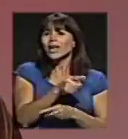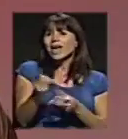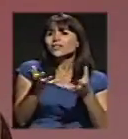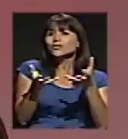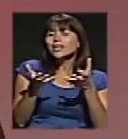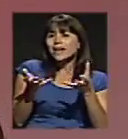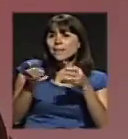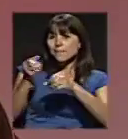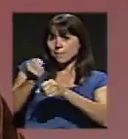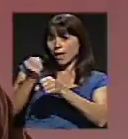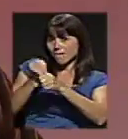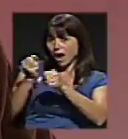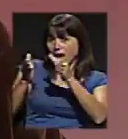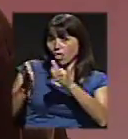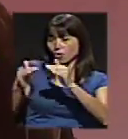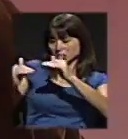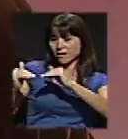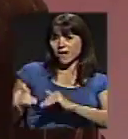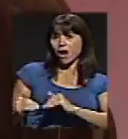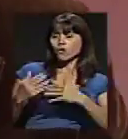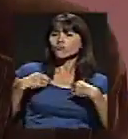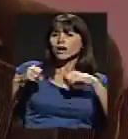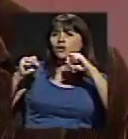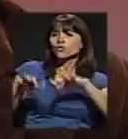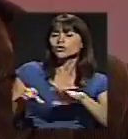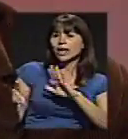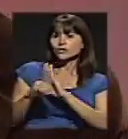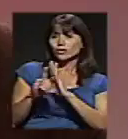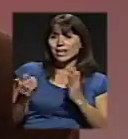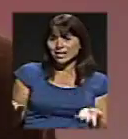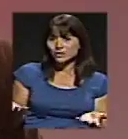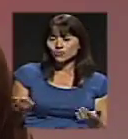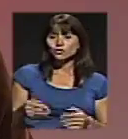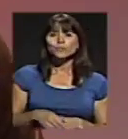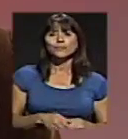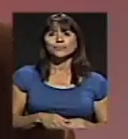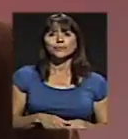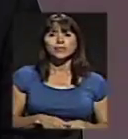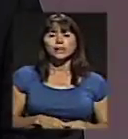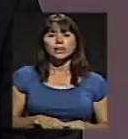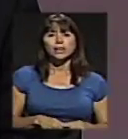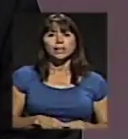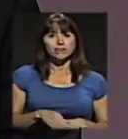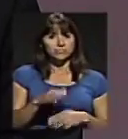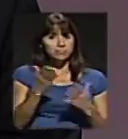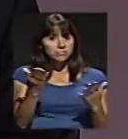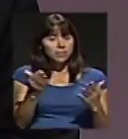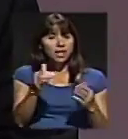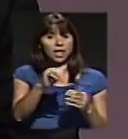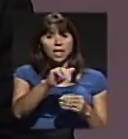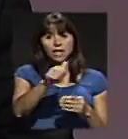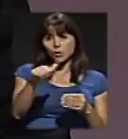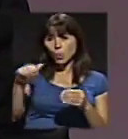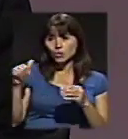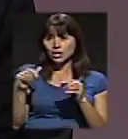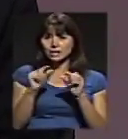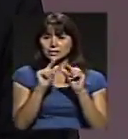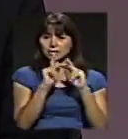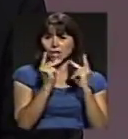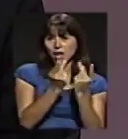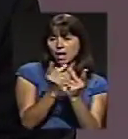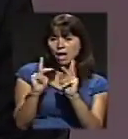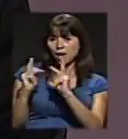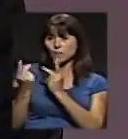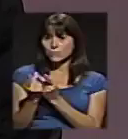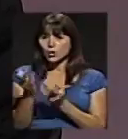que renuncien a sus derechos. En otras agrupaciones hay quienes temerían o